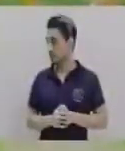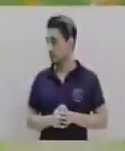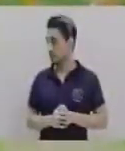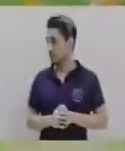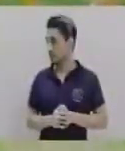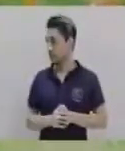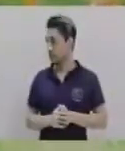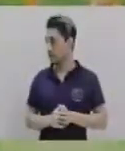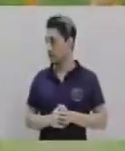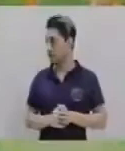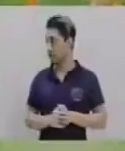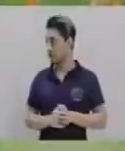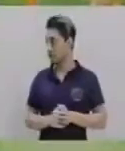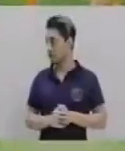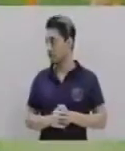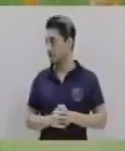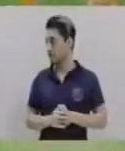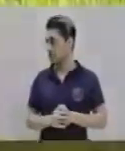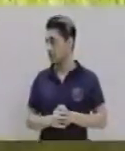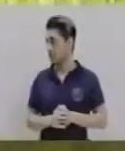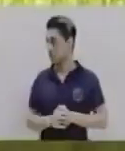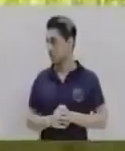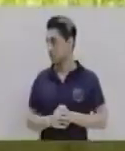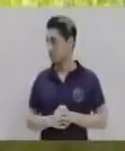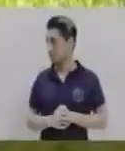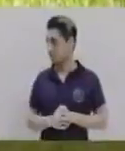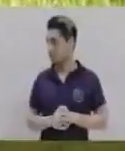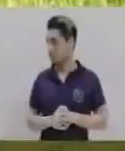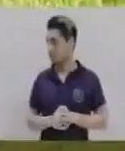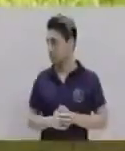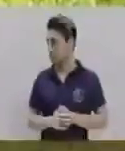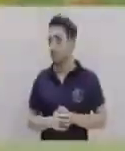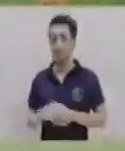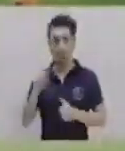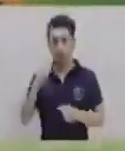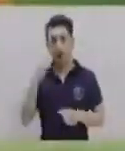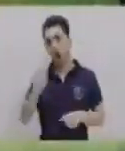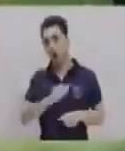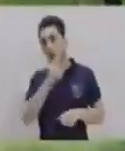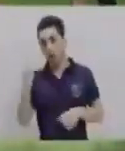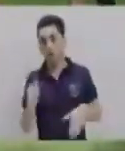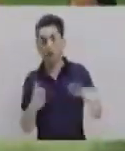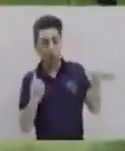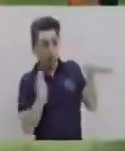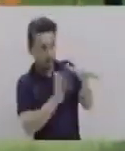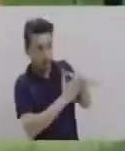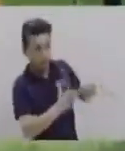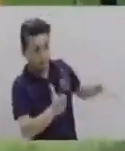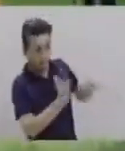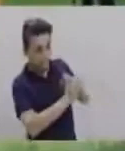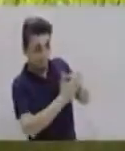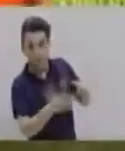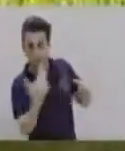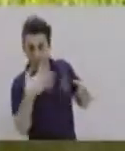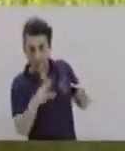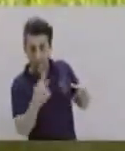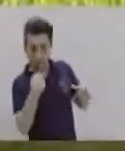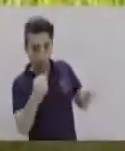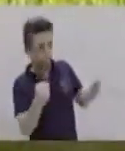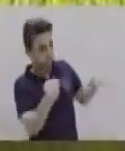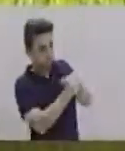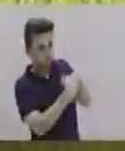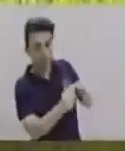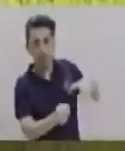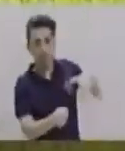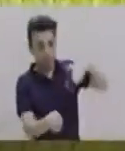¿sí? Entonces me aproximo, borde externo, ¿sí?, que sea eficaz.